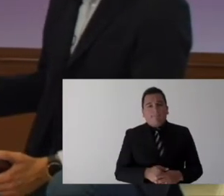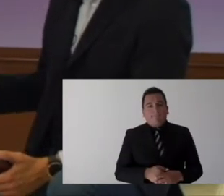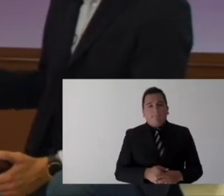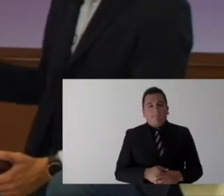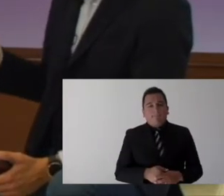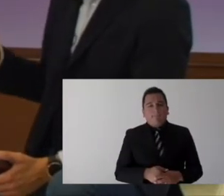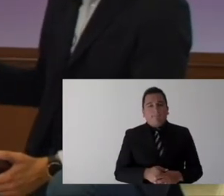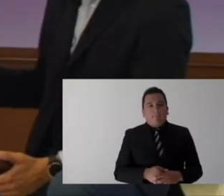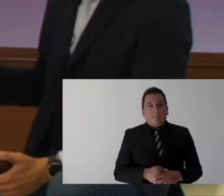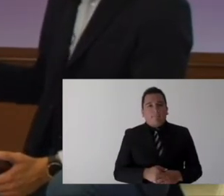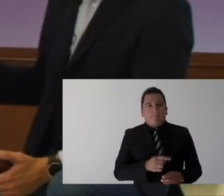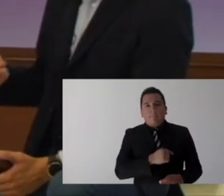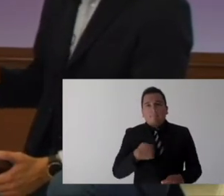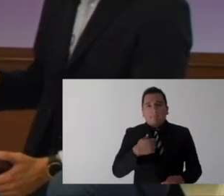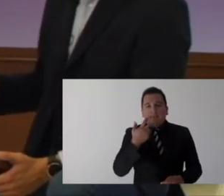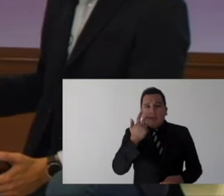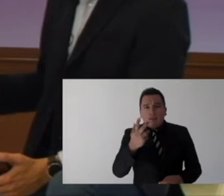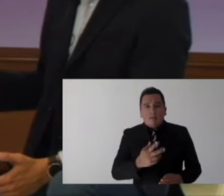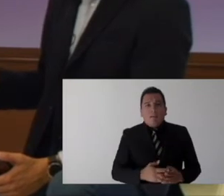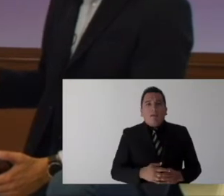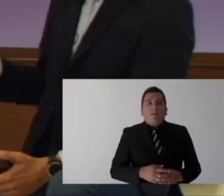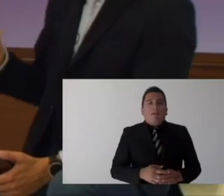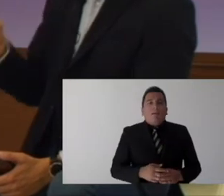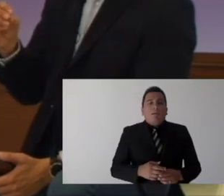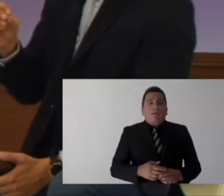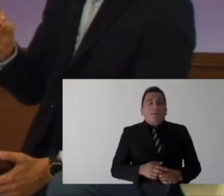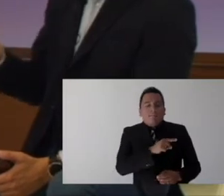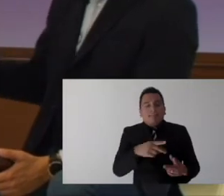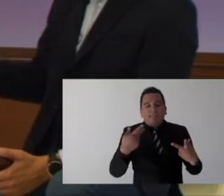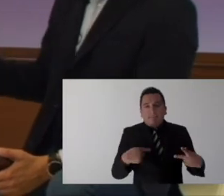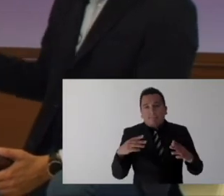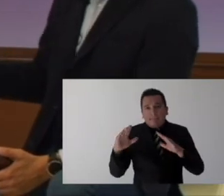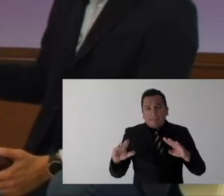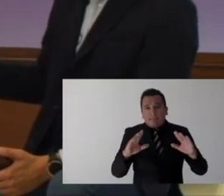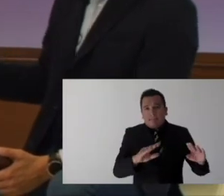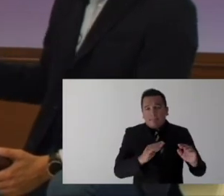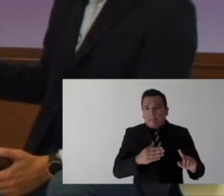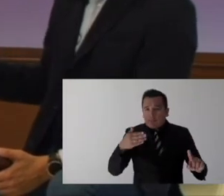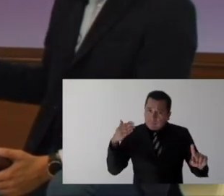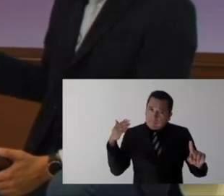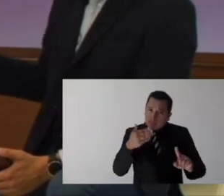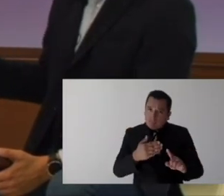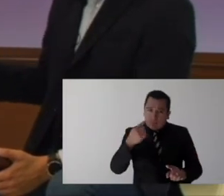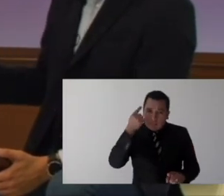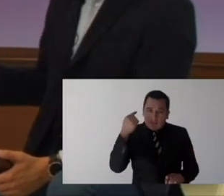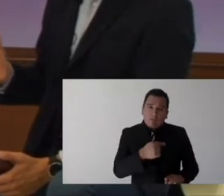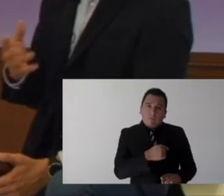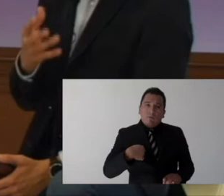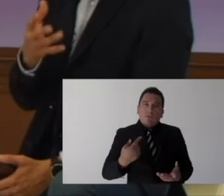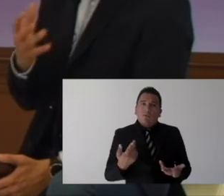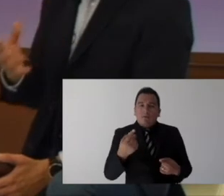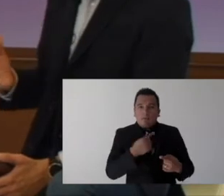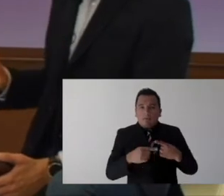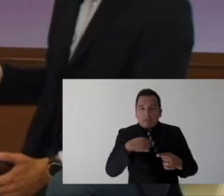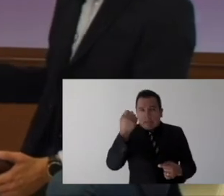la manera de poder generar capacitación que fuese dirigida precisamente a esto del desarrollo de competencias. Me parece